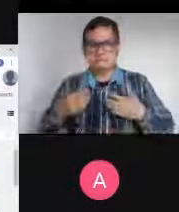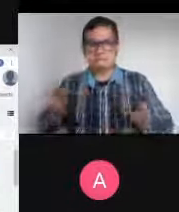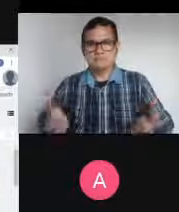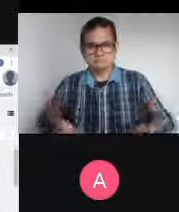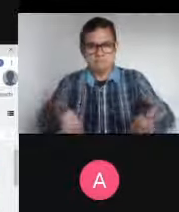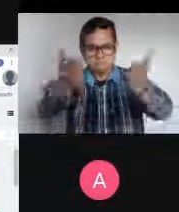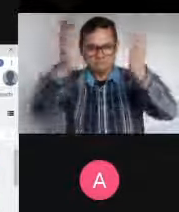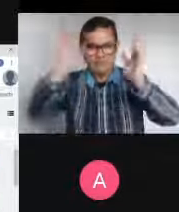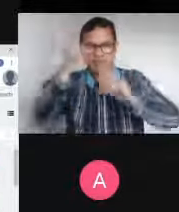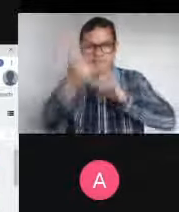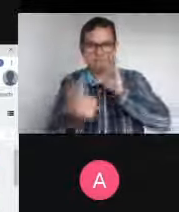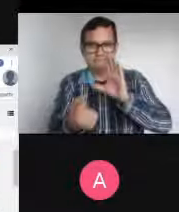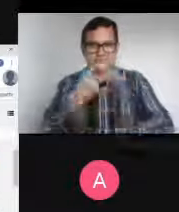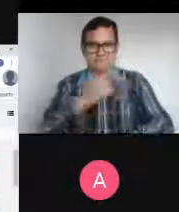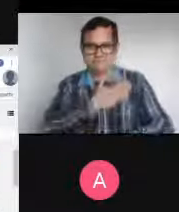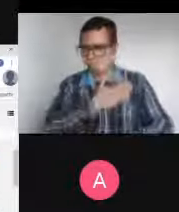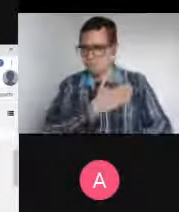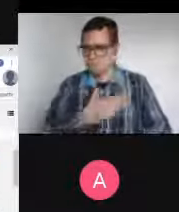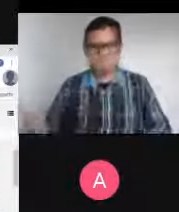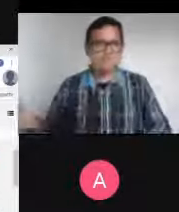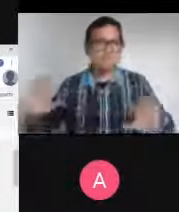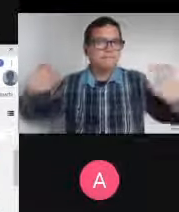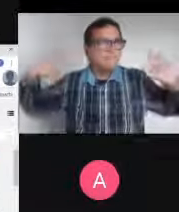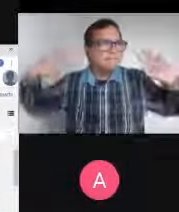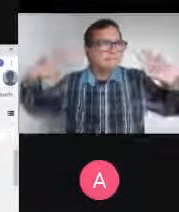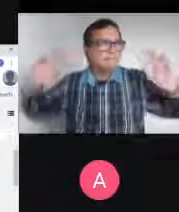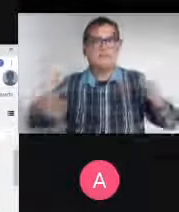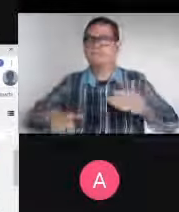presenten. Entonces, pues nada,